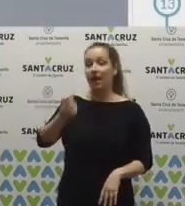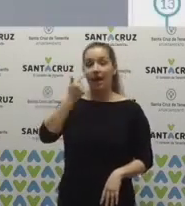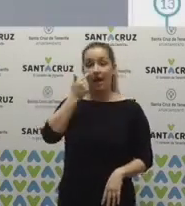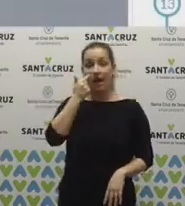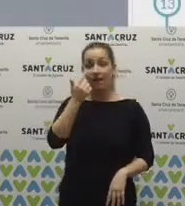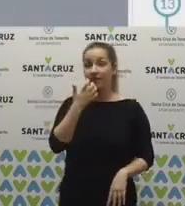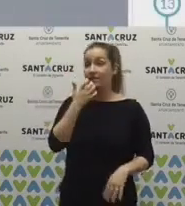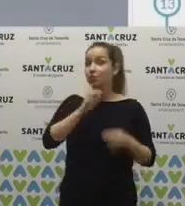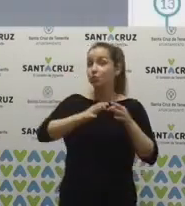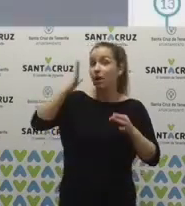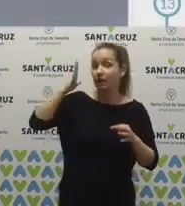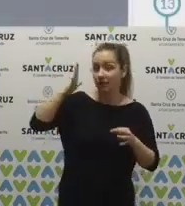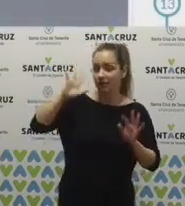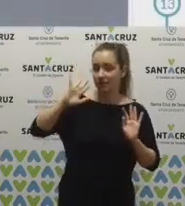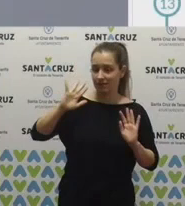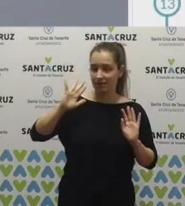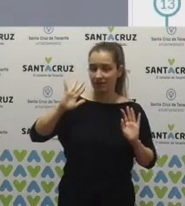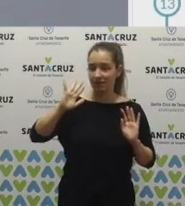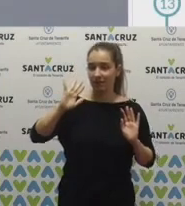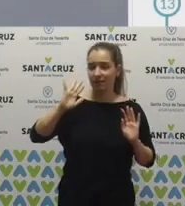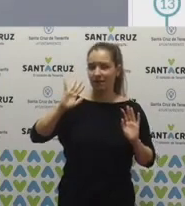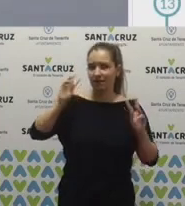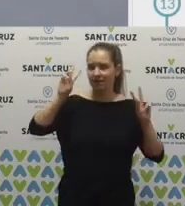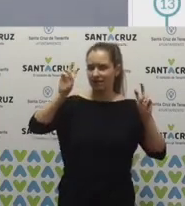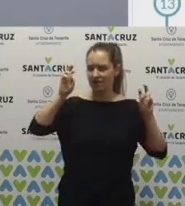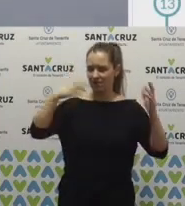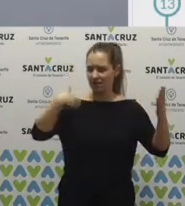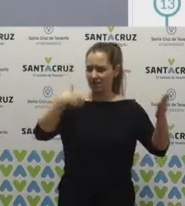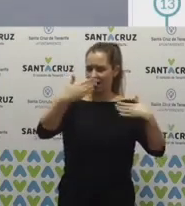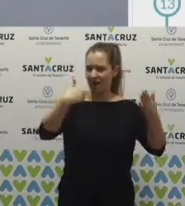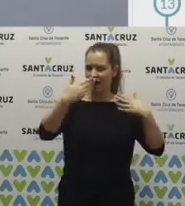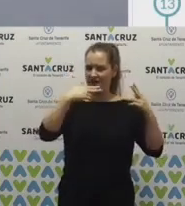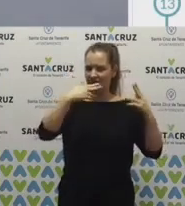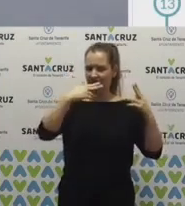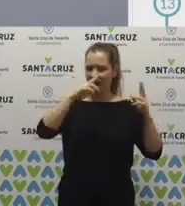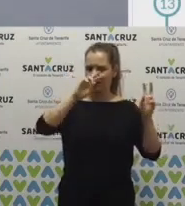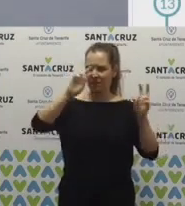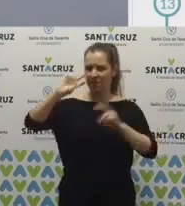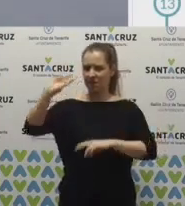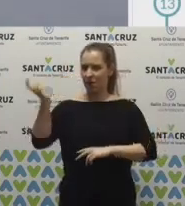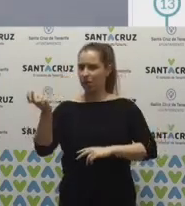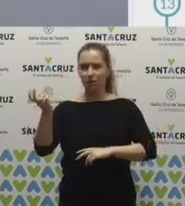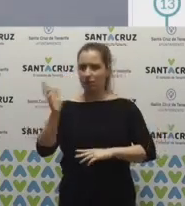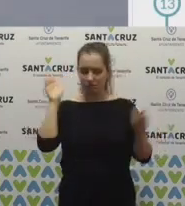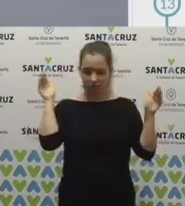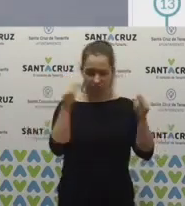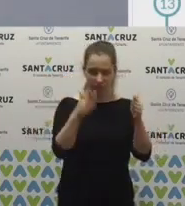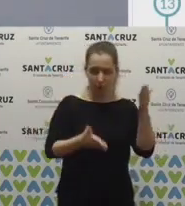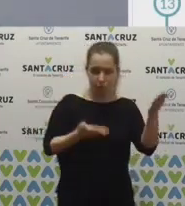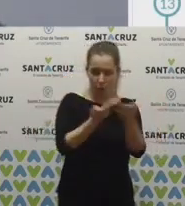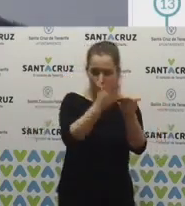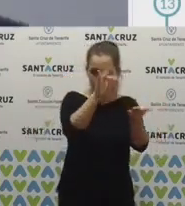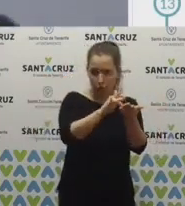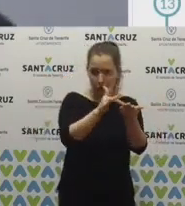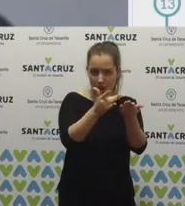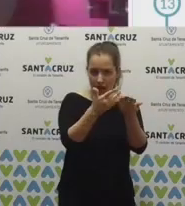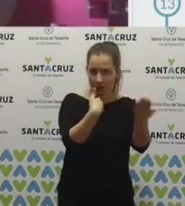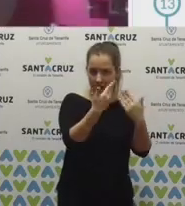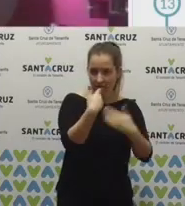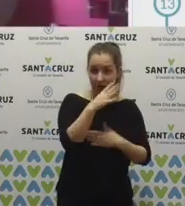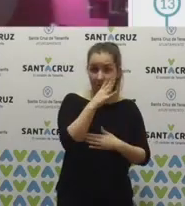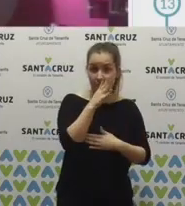fuerte y en vez de hablar de otras cuestiones hablamos de una emoción que toca porque la verdad que es la emoción